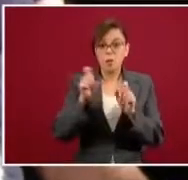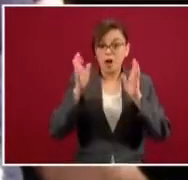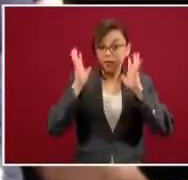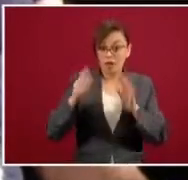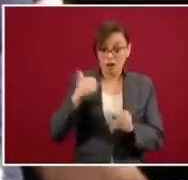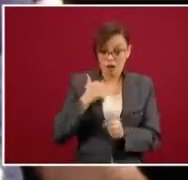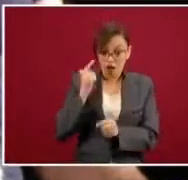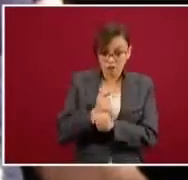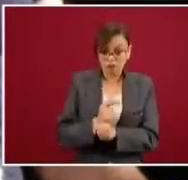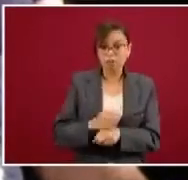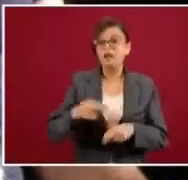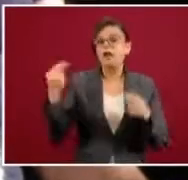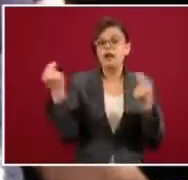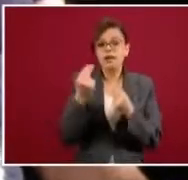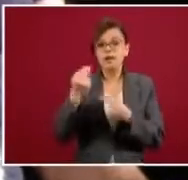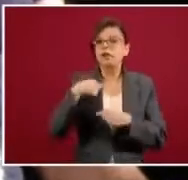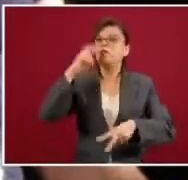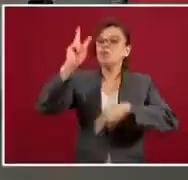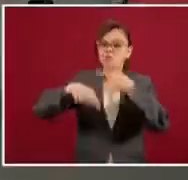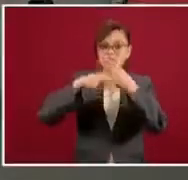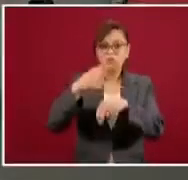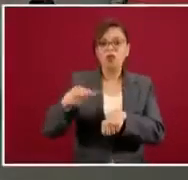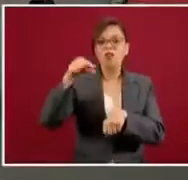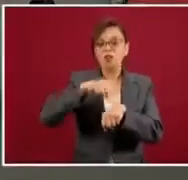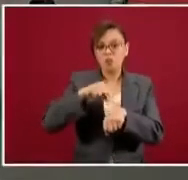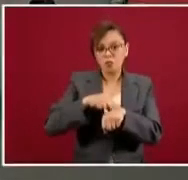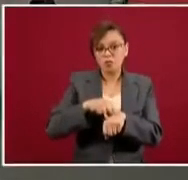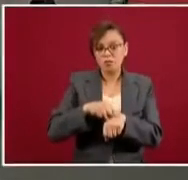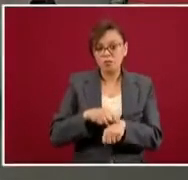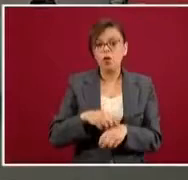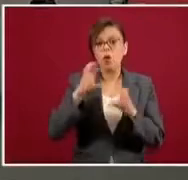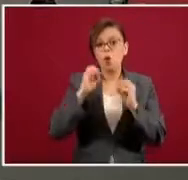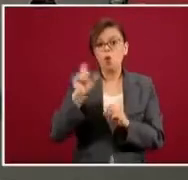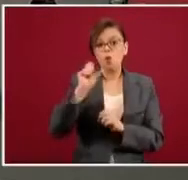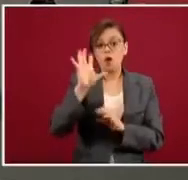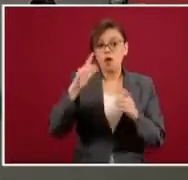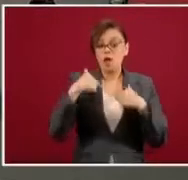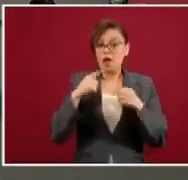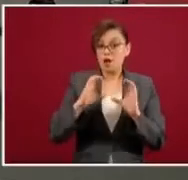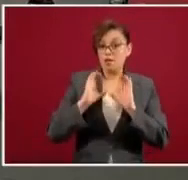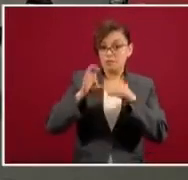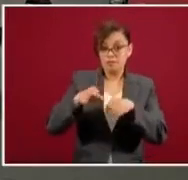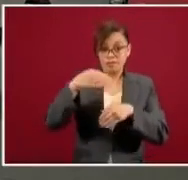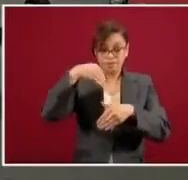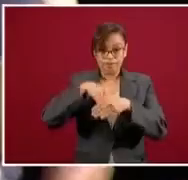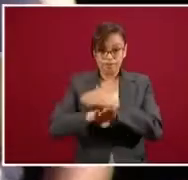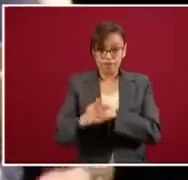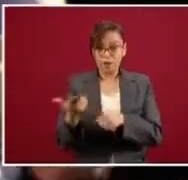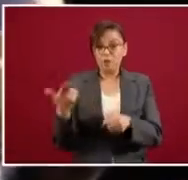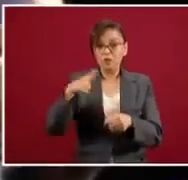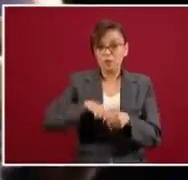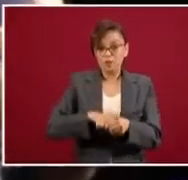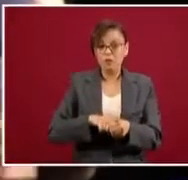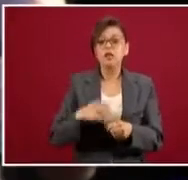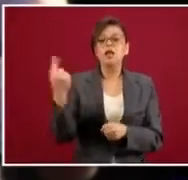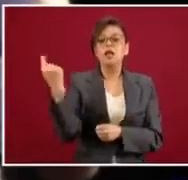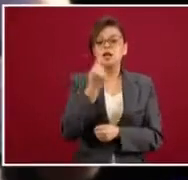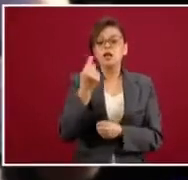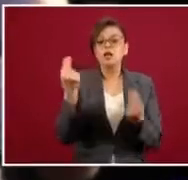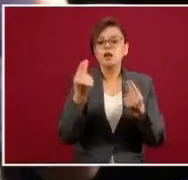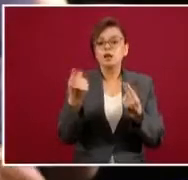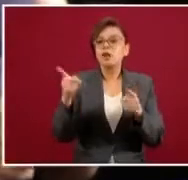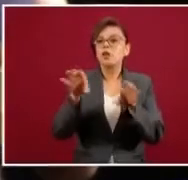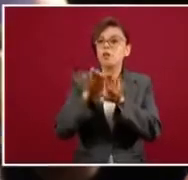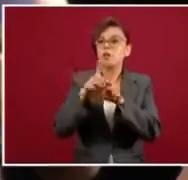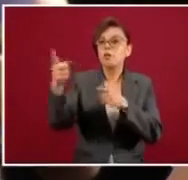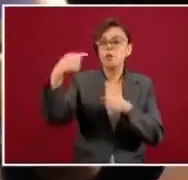estoy en urgencias, cuando yo ya estoy en un hospital, ¿qué me tienen que hacer los médicos? ¿Qué estudios me tienen que realizar para identificar